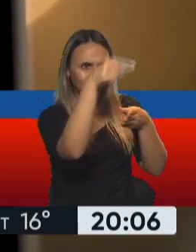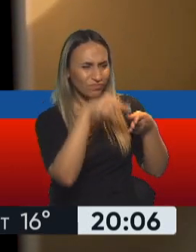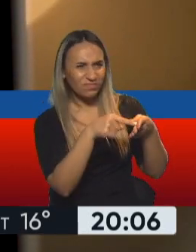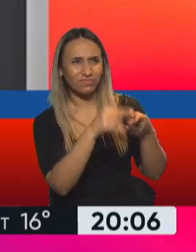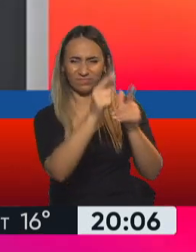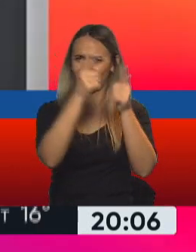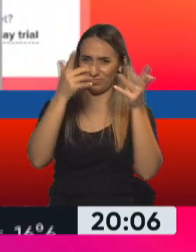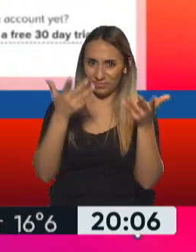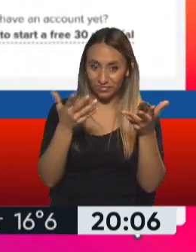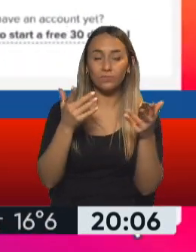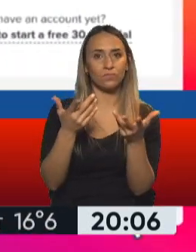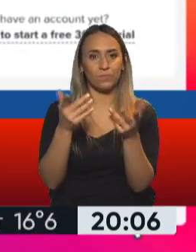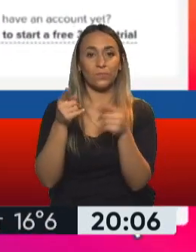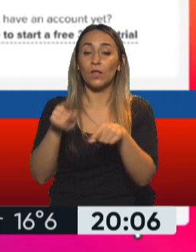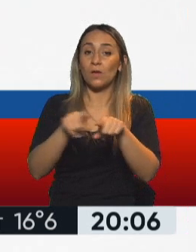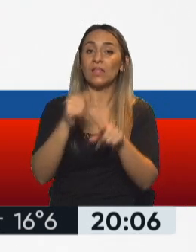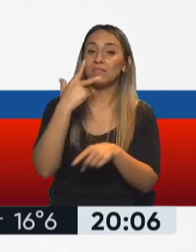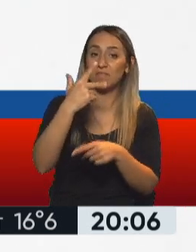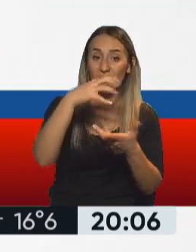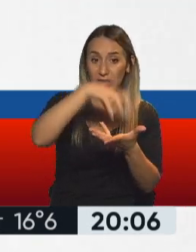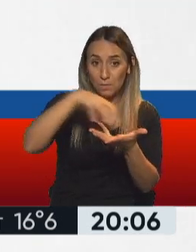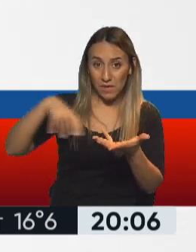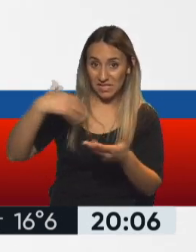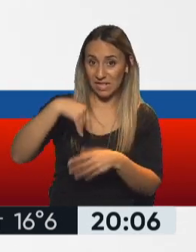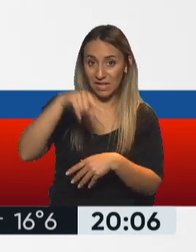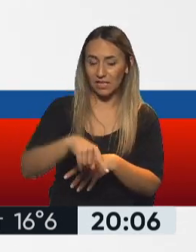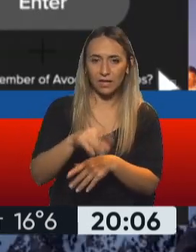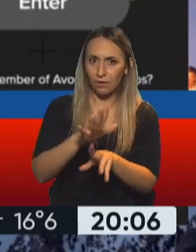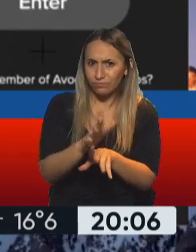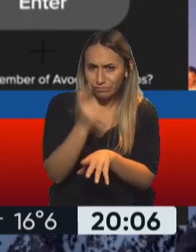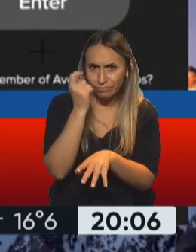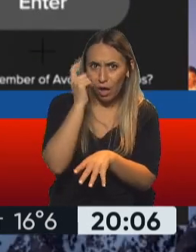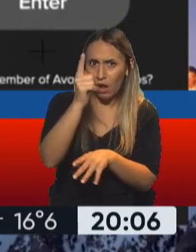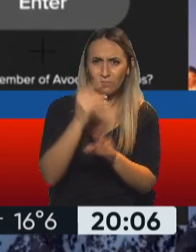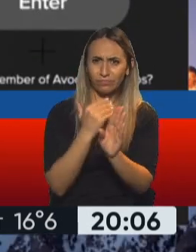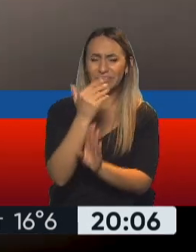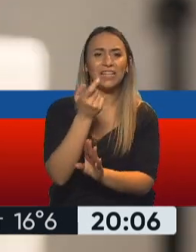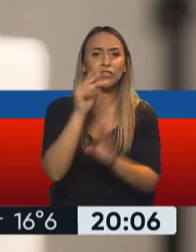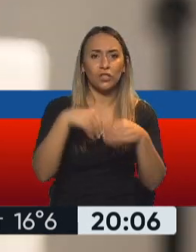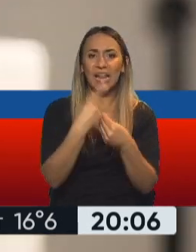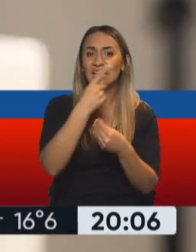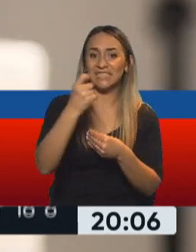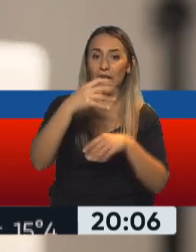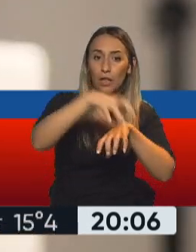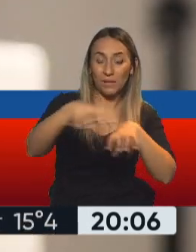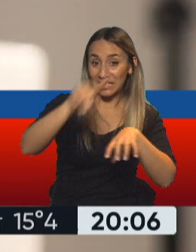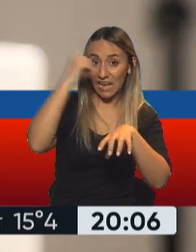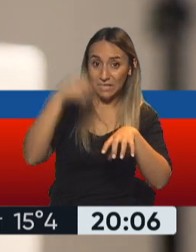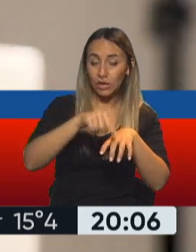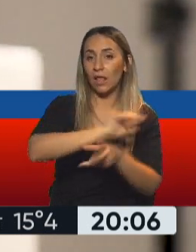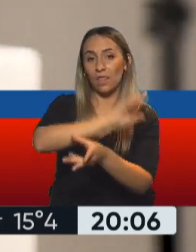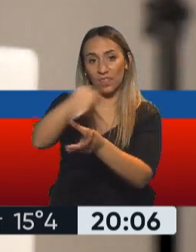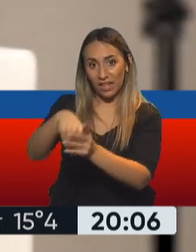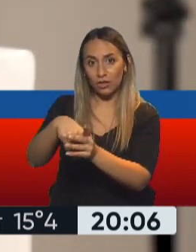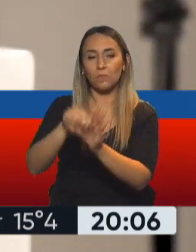argentinas con eje en lo tecnológico se convirtieron en unicornios en la última semana y ya son 100 las compañías nacionales que forman parte de